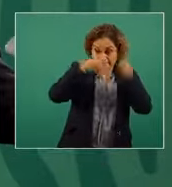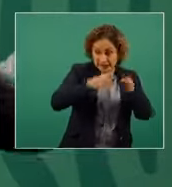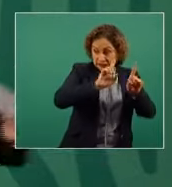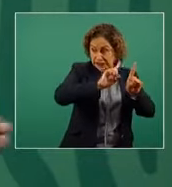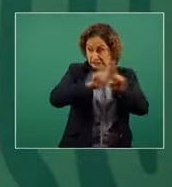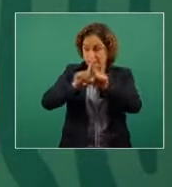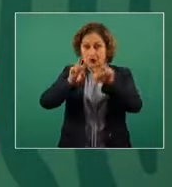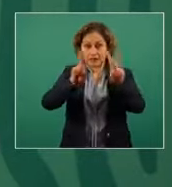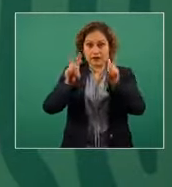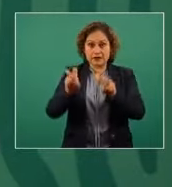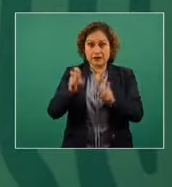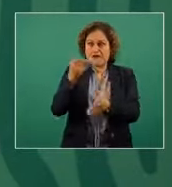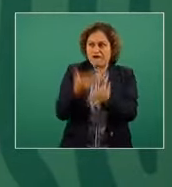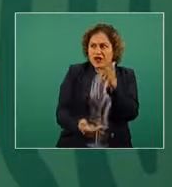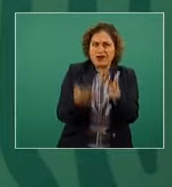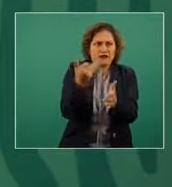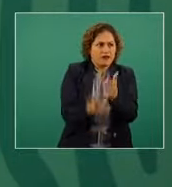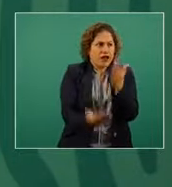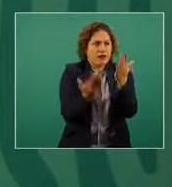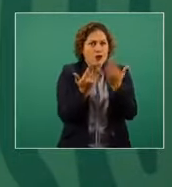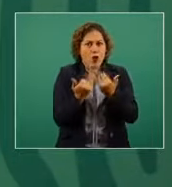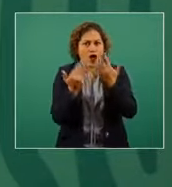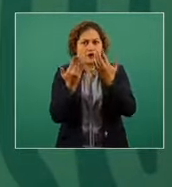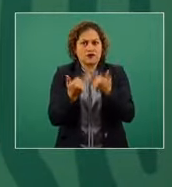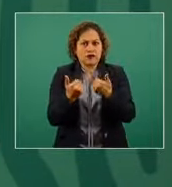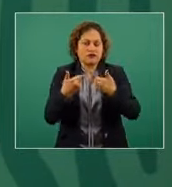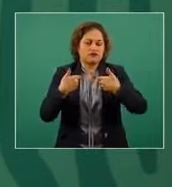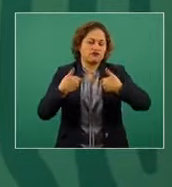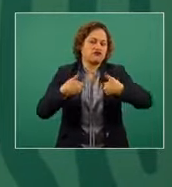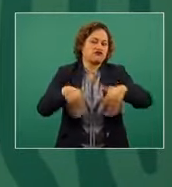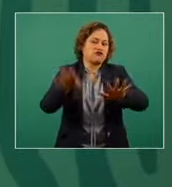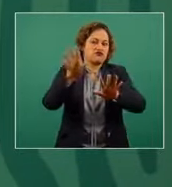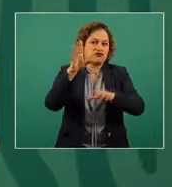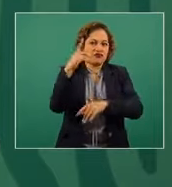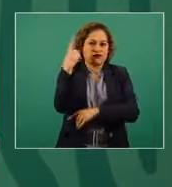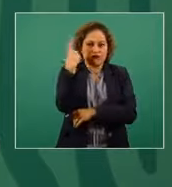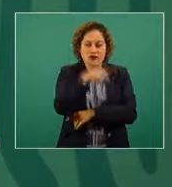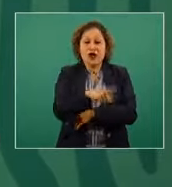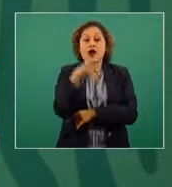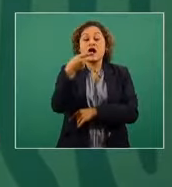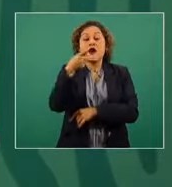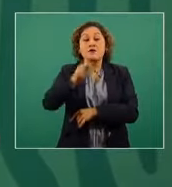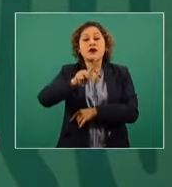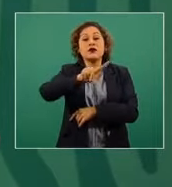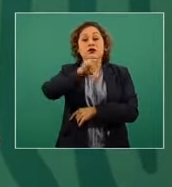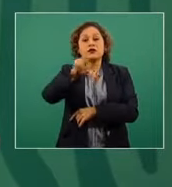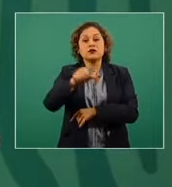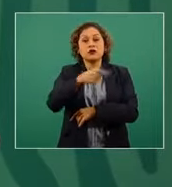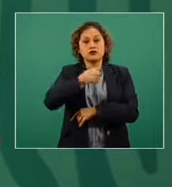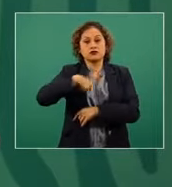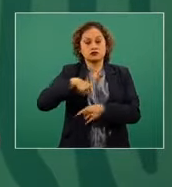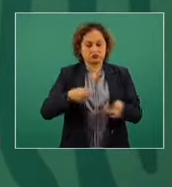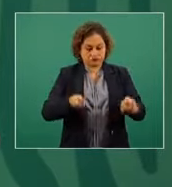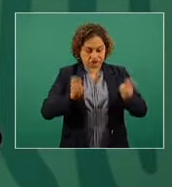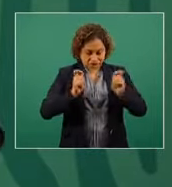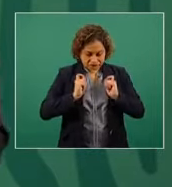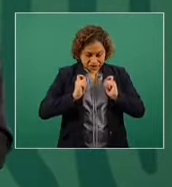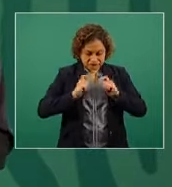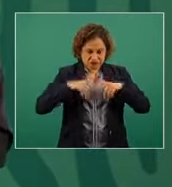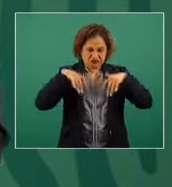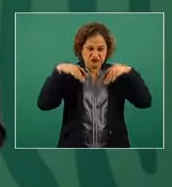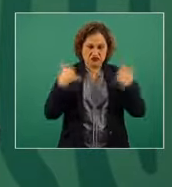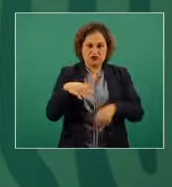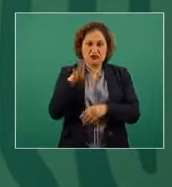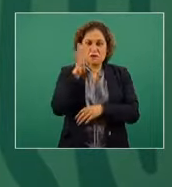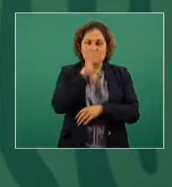un plan para levantar el sistema de salud pública en circunstancias muy difíciles. Antes de la